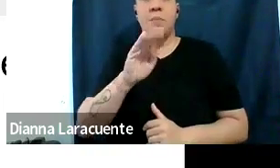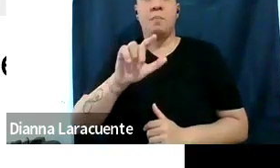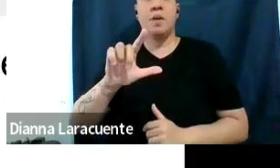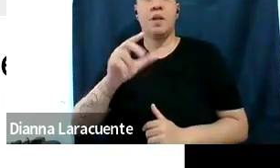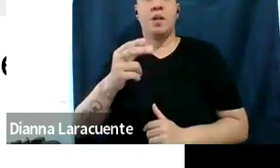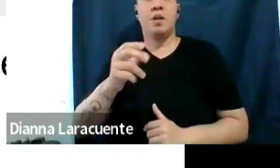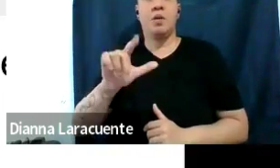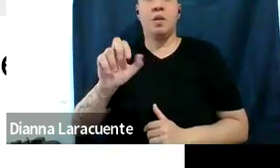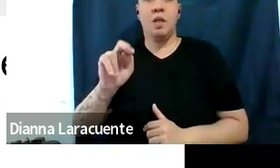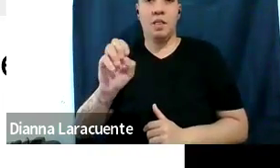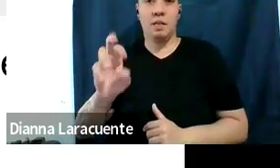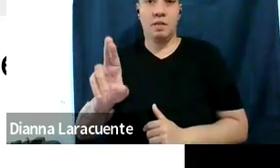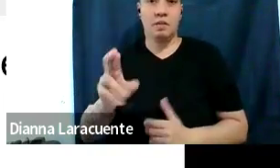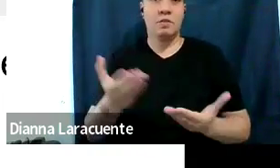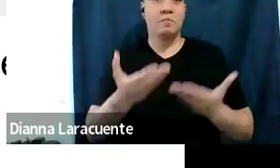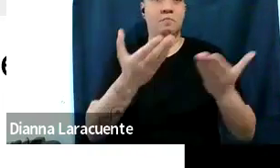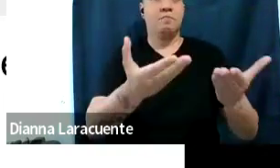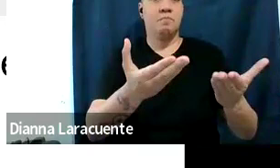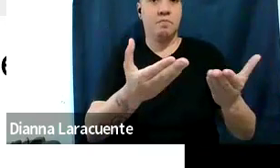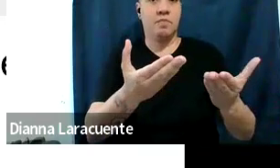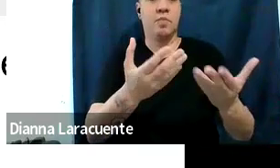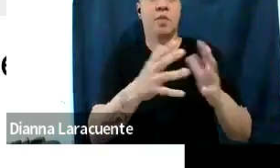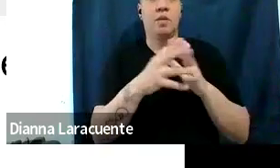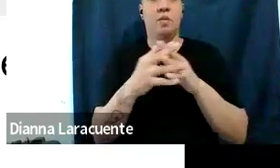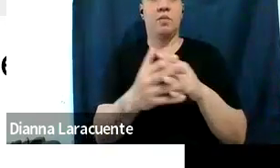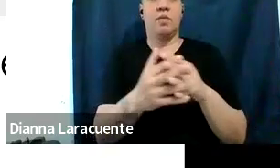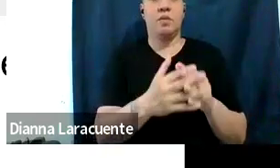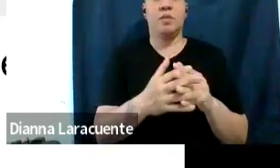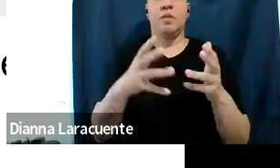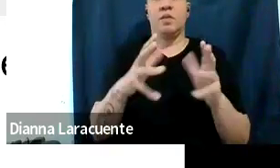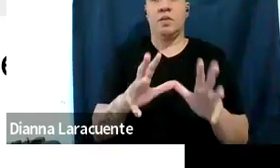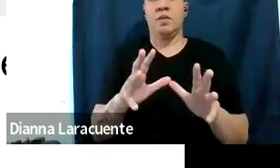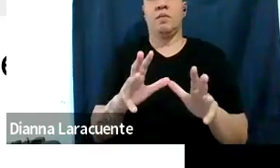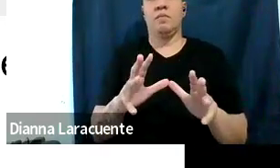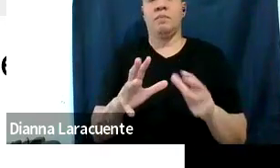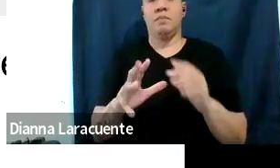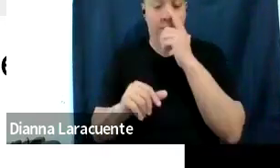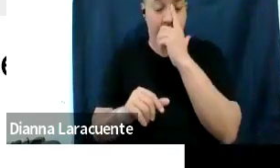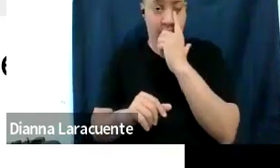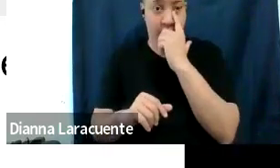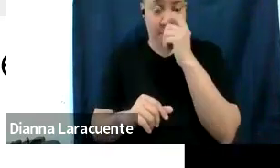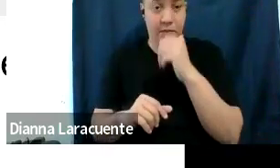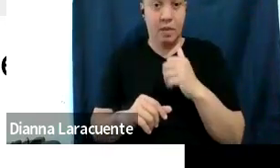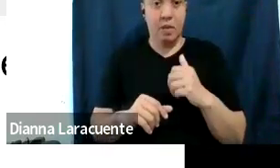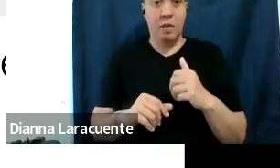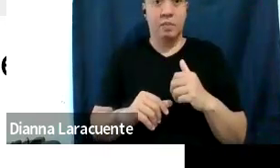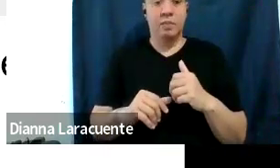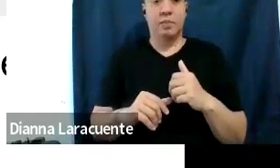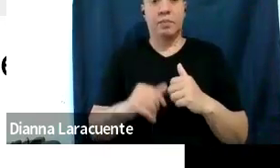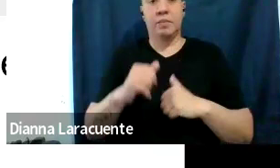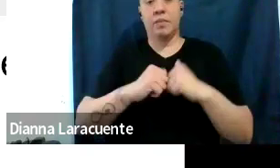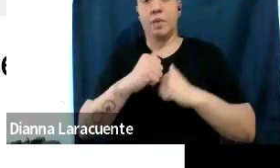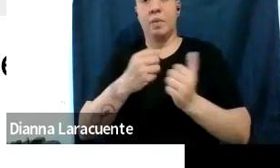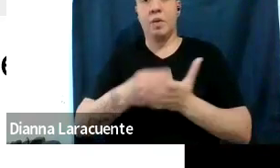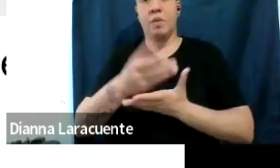entregar sus propiedades a los americanos. Ya se podrán estar formando, ya se deben estar formando para comprar a